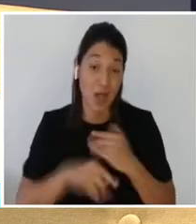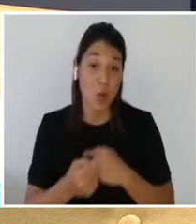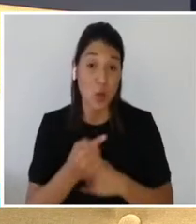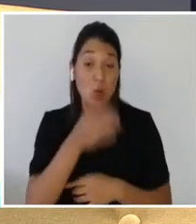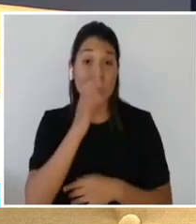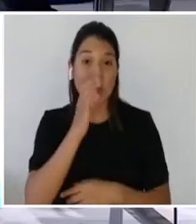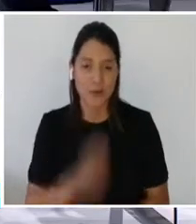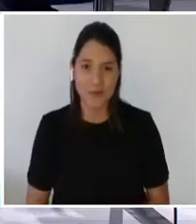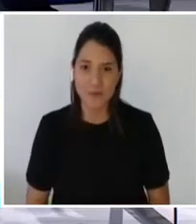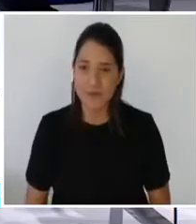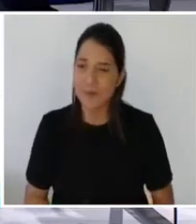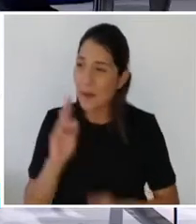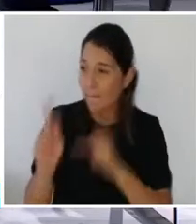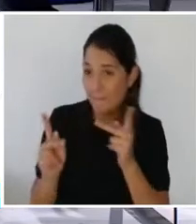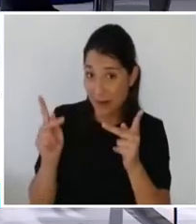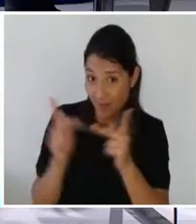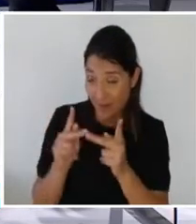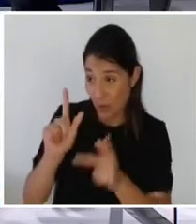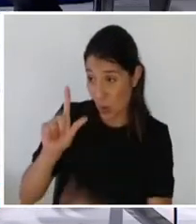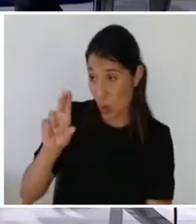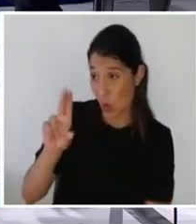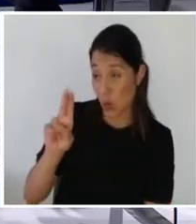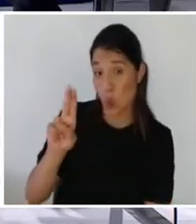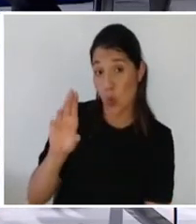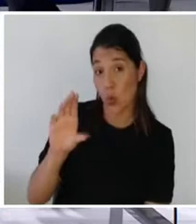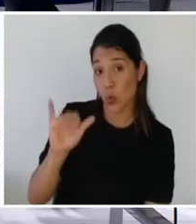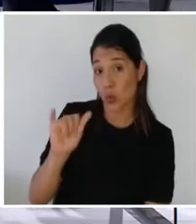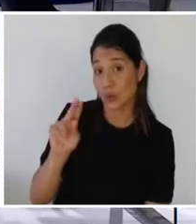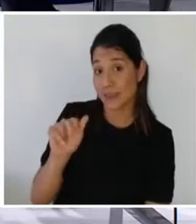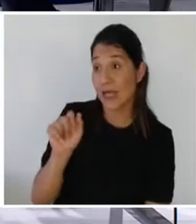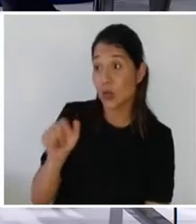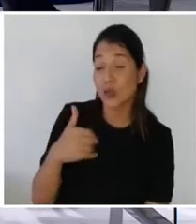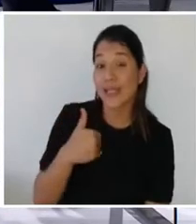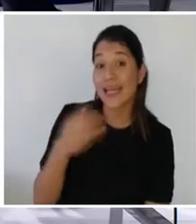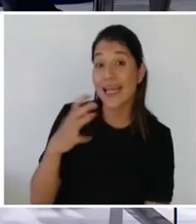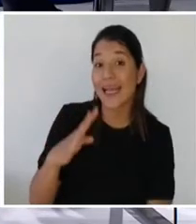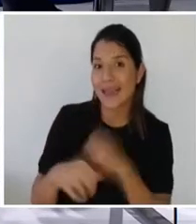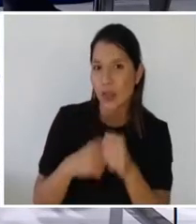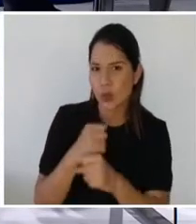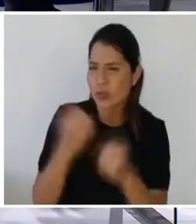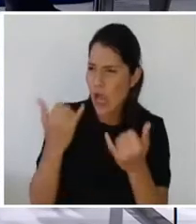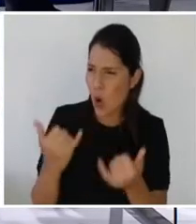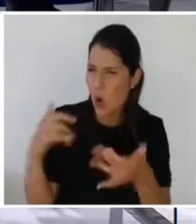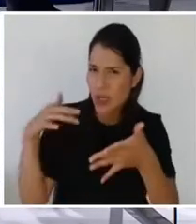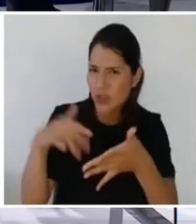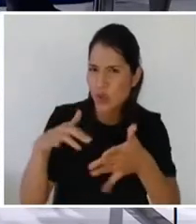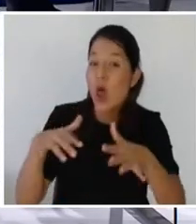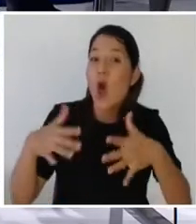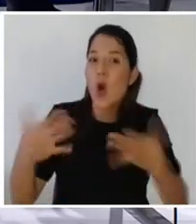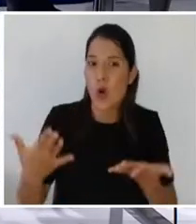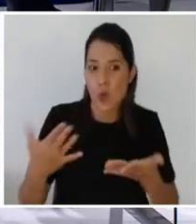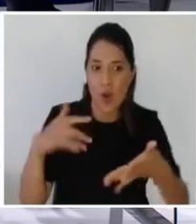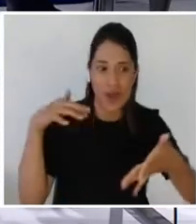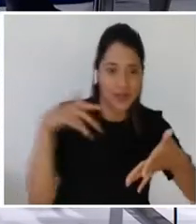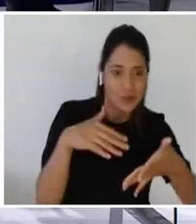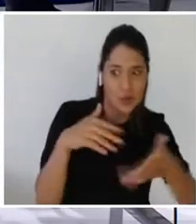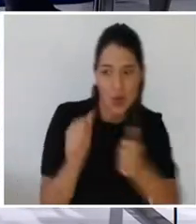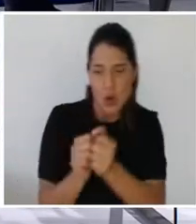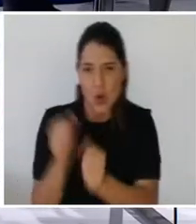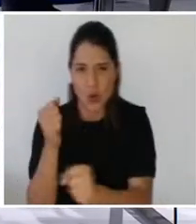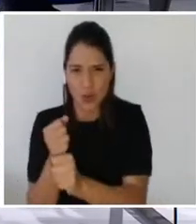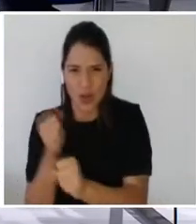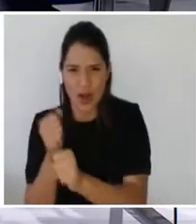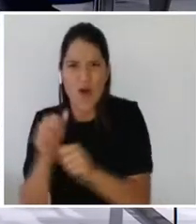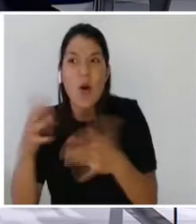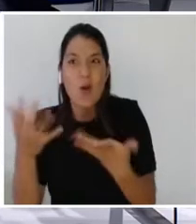Perfecto. Bueno, Luciana, vos tenés 14 años, estás estudiando. ¿Cómo mezclas la dinámica tuya como estudiante, como